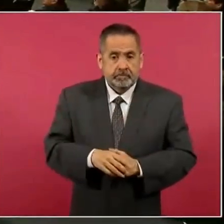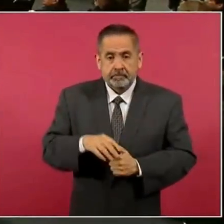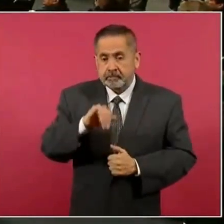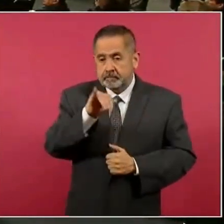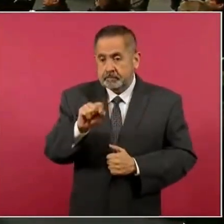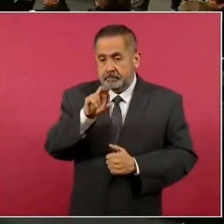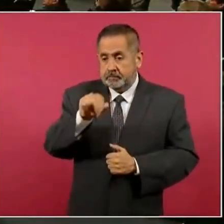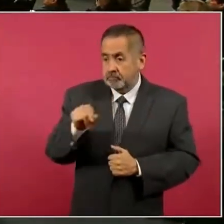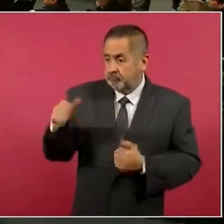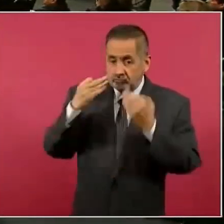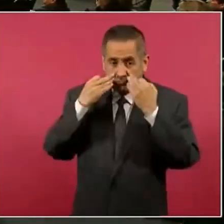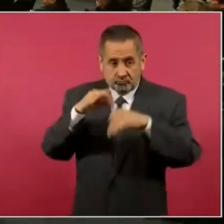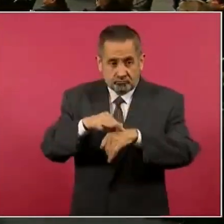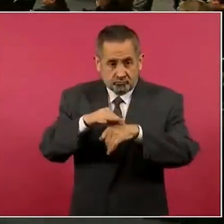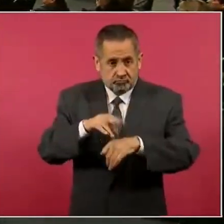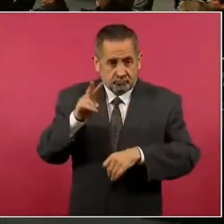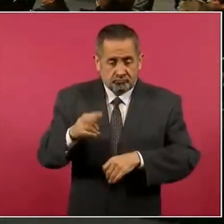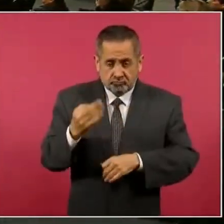Jesús,